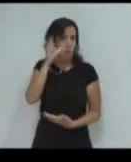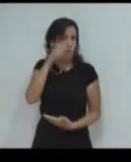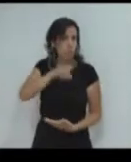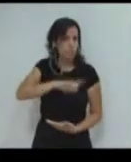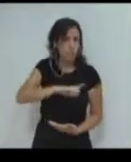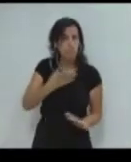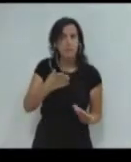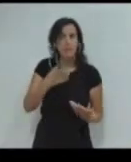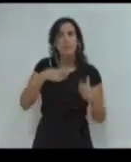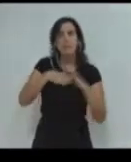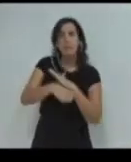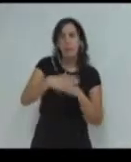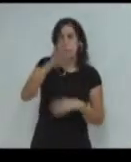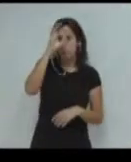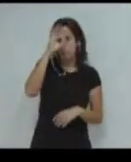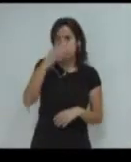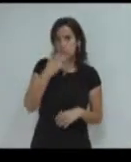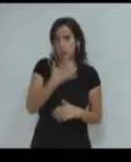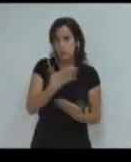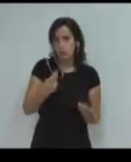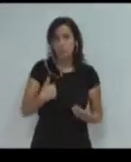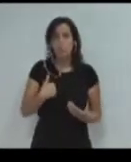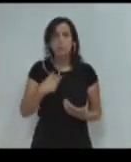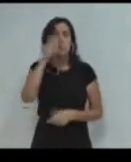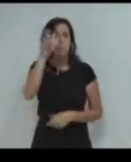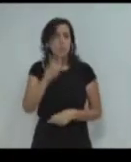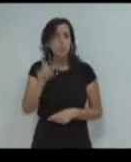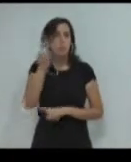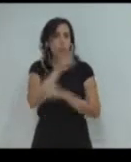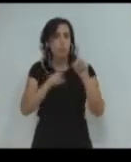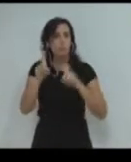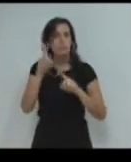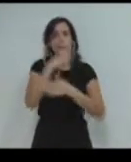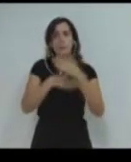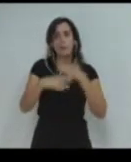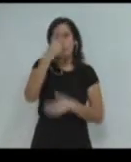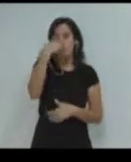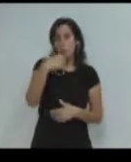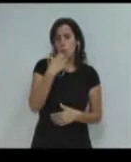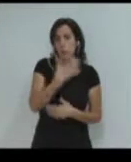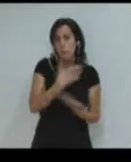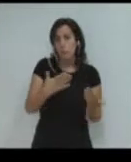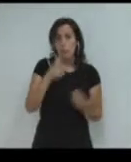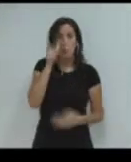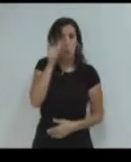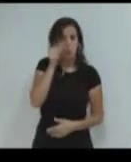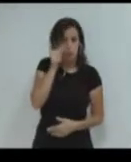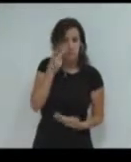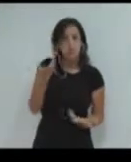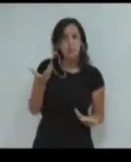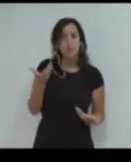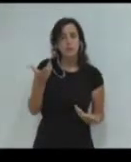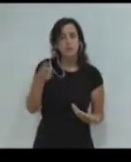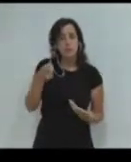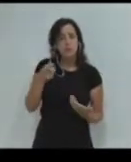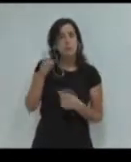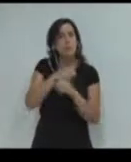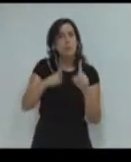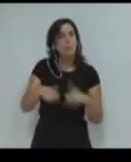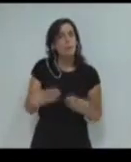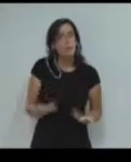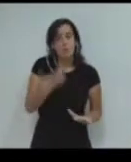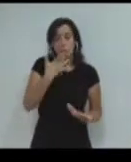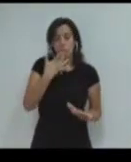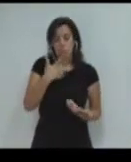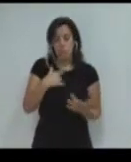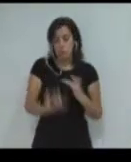de accesibilidad. Una persona con problemas de discapacidad visual o baja visión, ¿qué problemas se encuentra? Si yo hago un